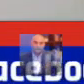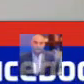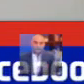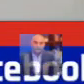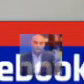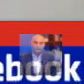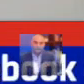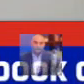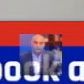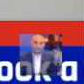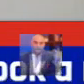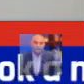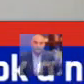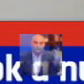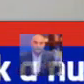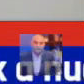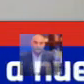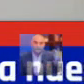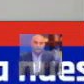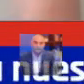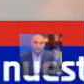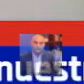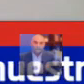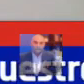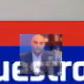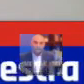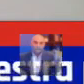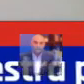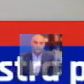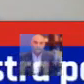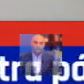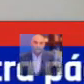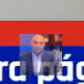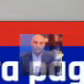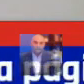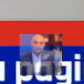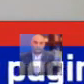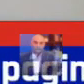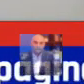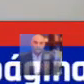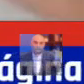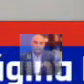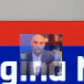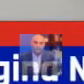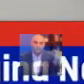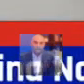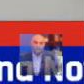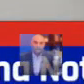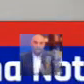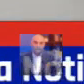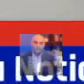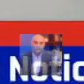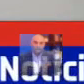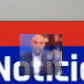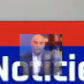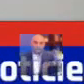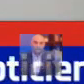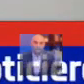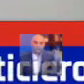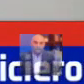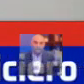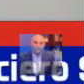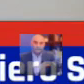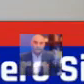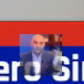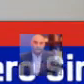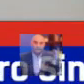Boullosa, este pesado, a Eduardo Casar, a toda esta gente? ¿Y por qué no estamos